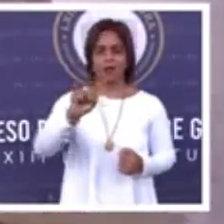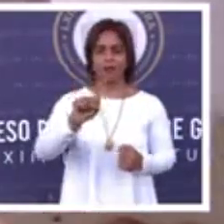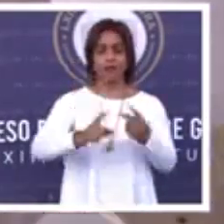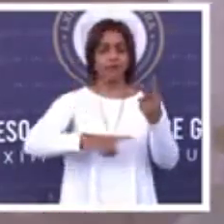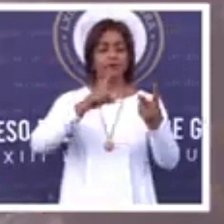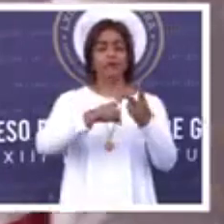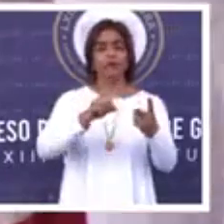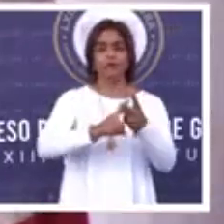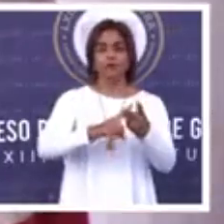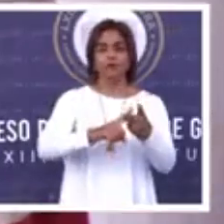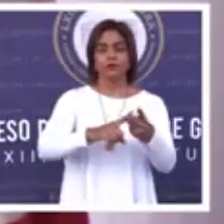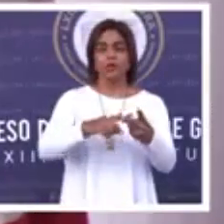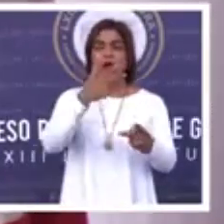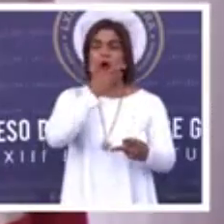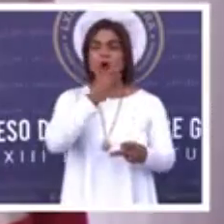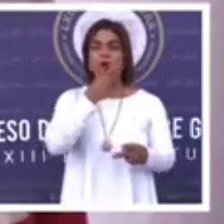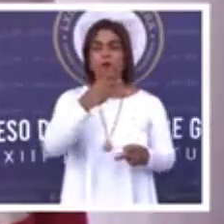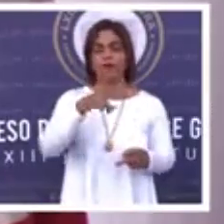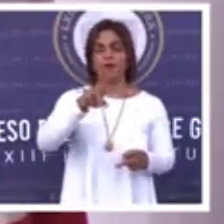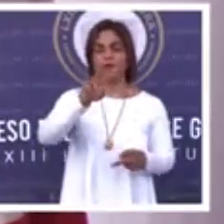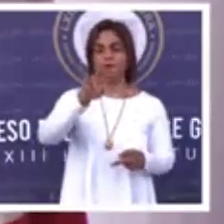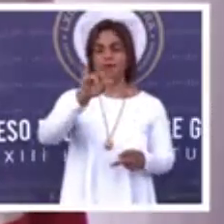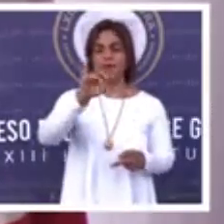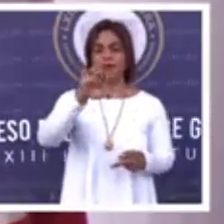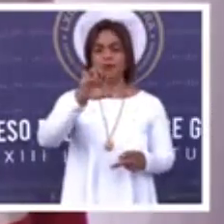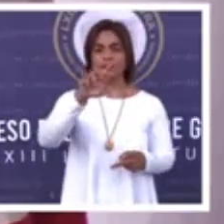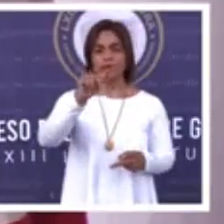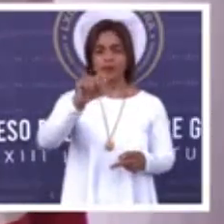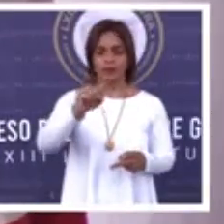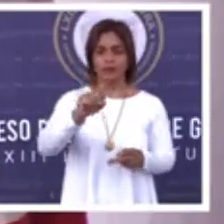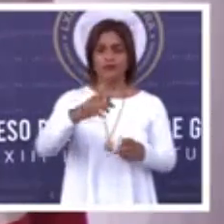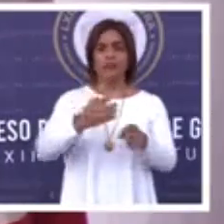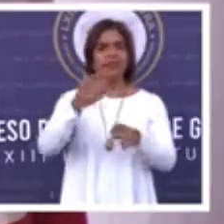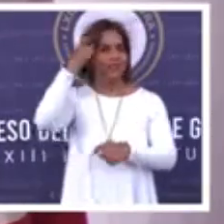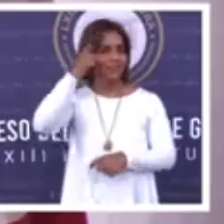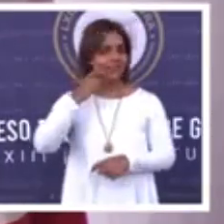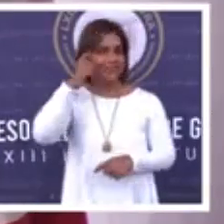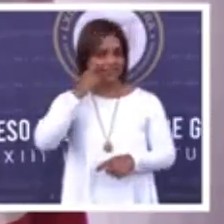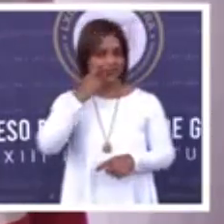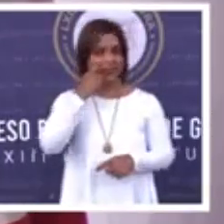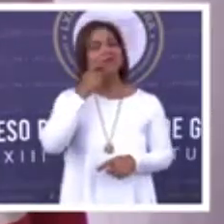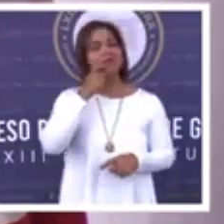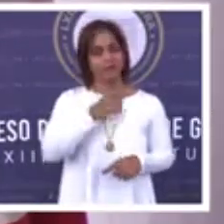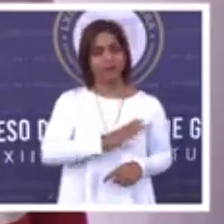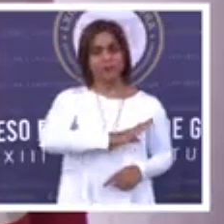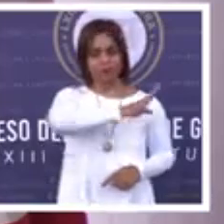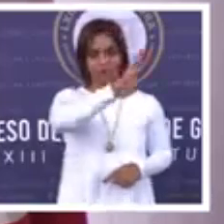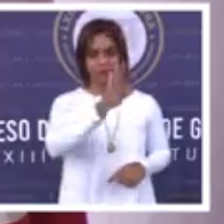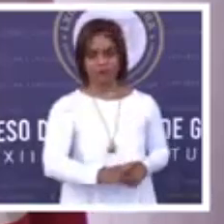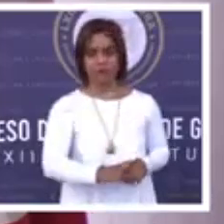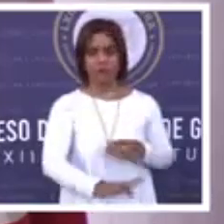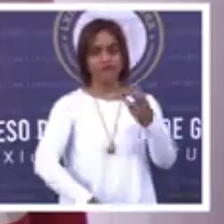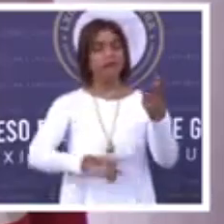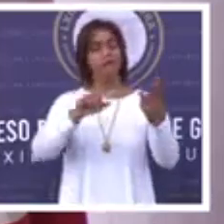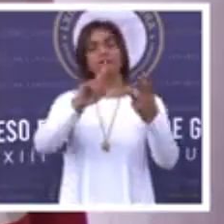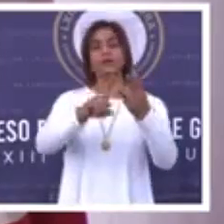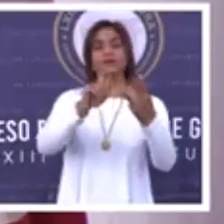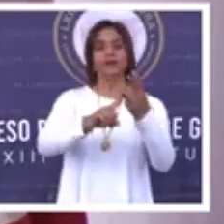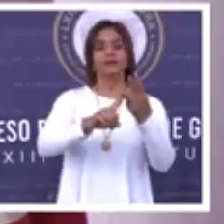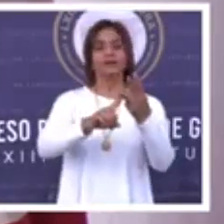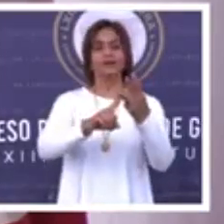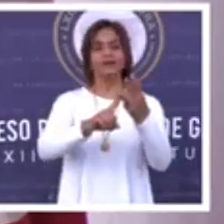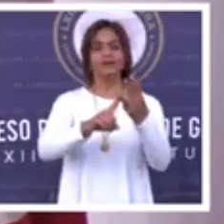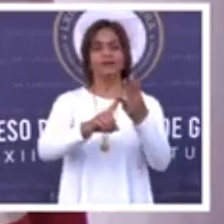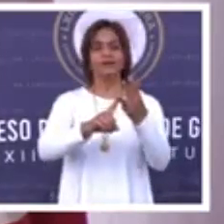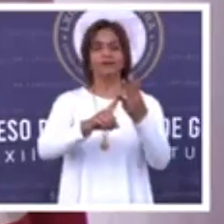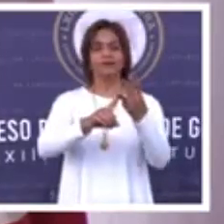fallecimiento del ilustre don Vicente Guerrero, cuyo nombre lleva el estado, y el tercero